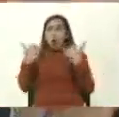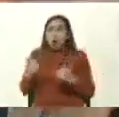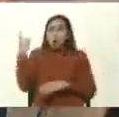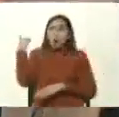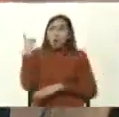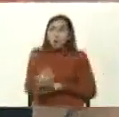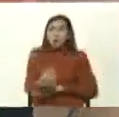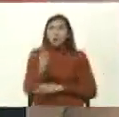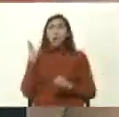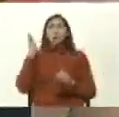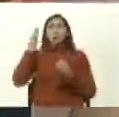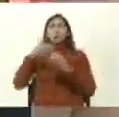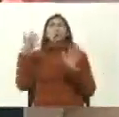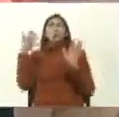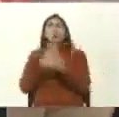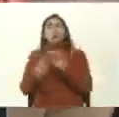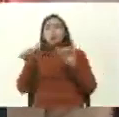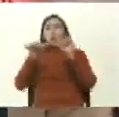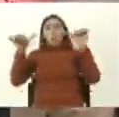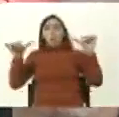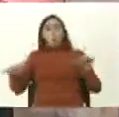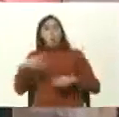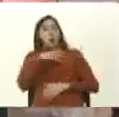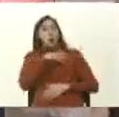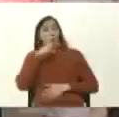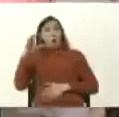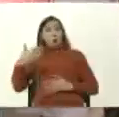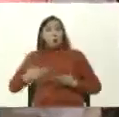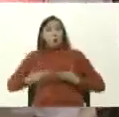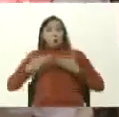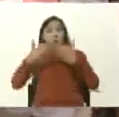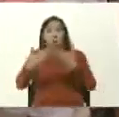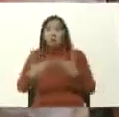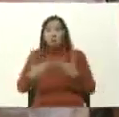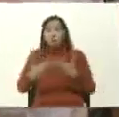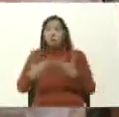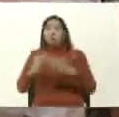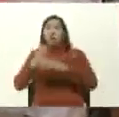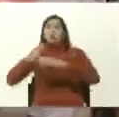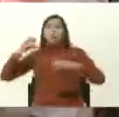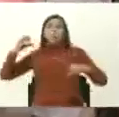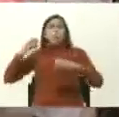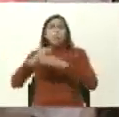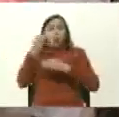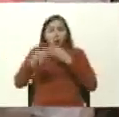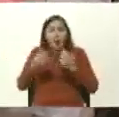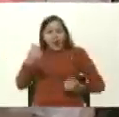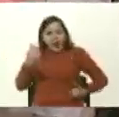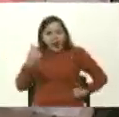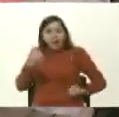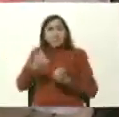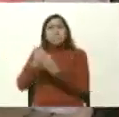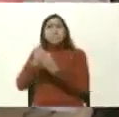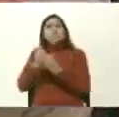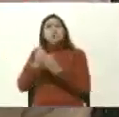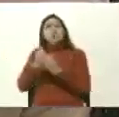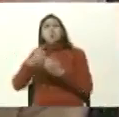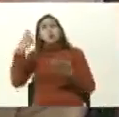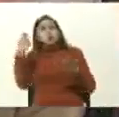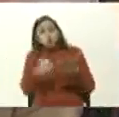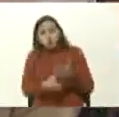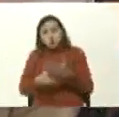directa que a través del Sistema Patria se le aporta al sector transporte, se apoya con el subsidio al estudiante